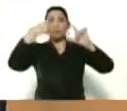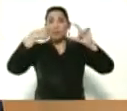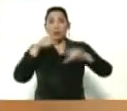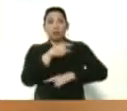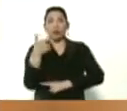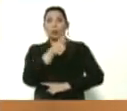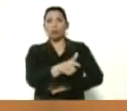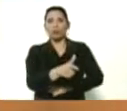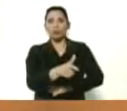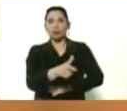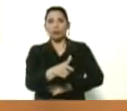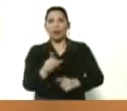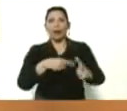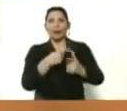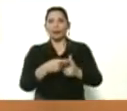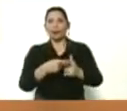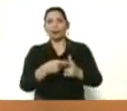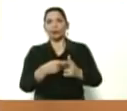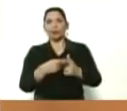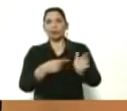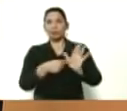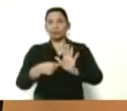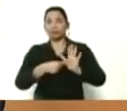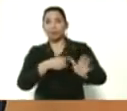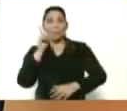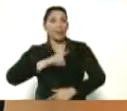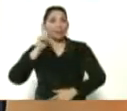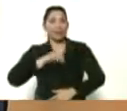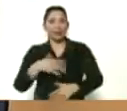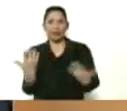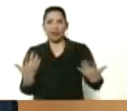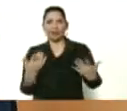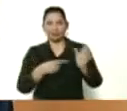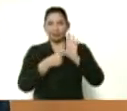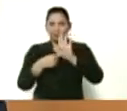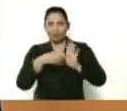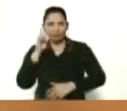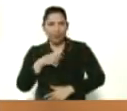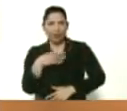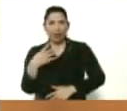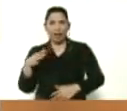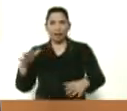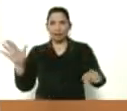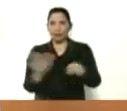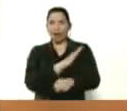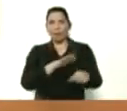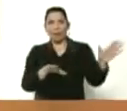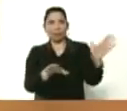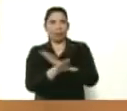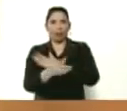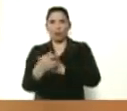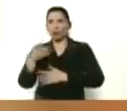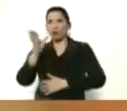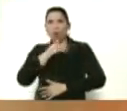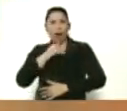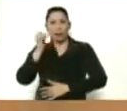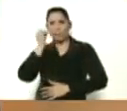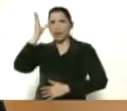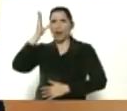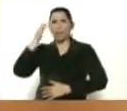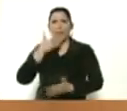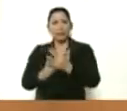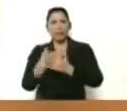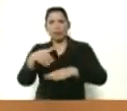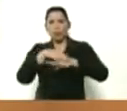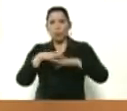sea, se le derrumban las mentiras de manera descarada. Lo que pasa es que sustituyen una mentira por otra mentira. No son capaces de pedir disculpas cuando